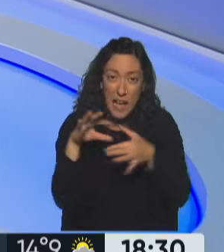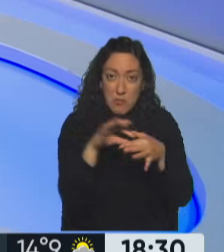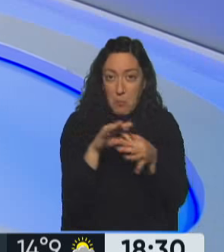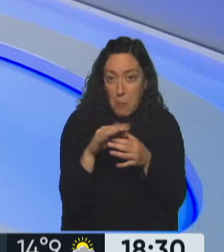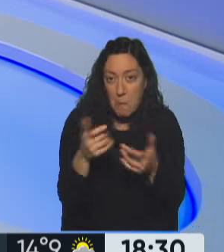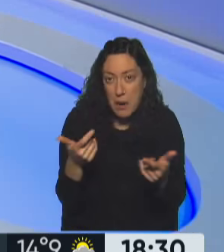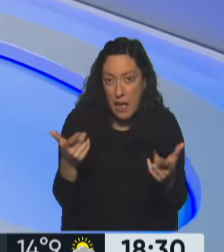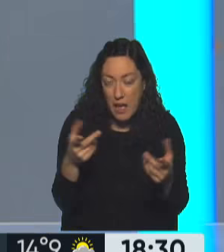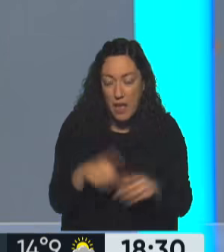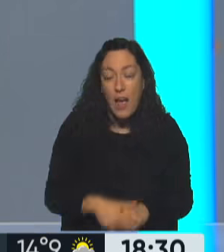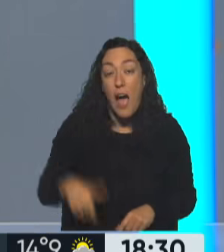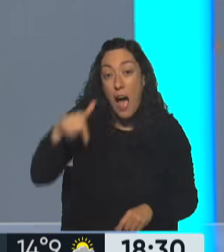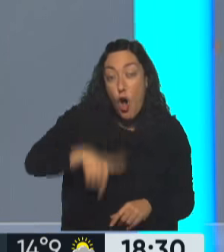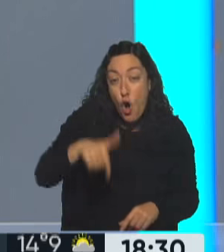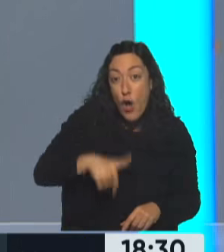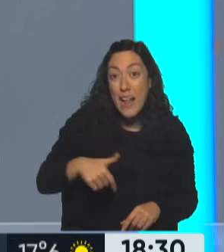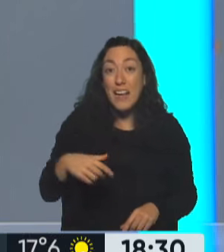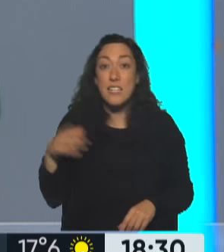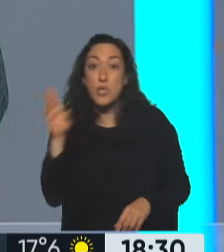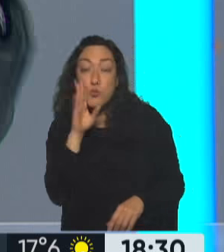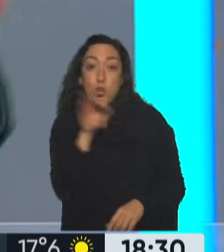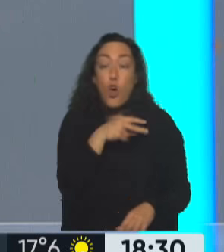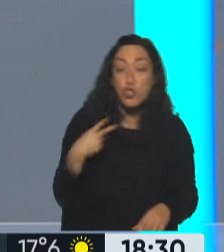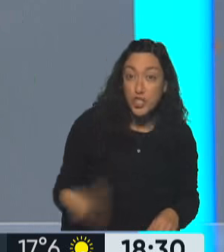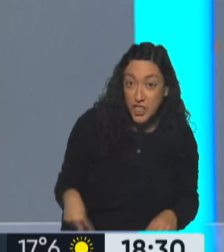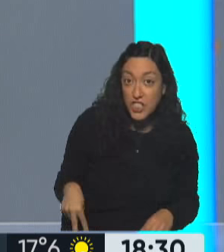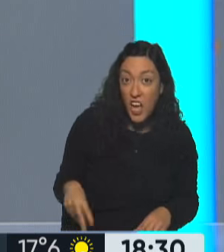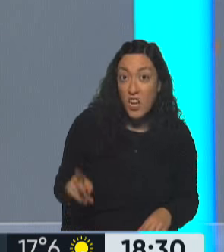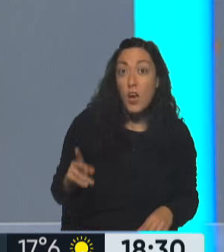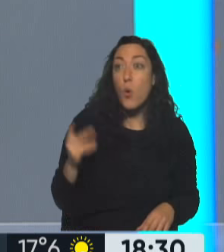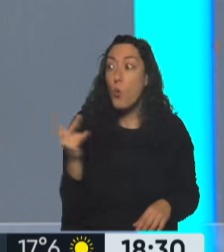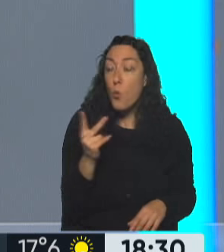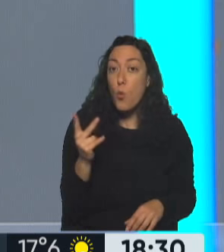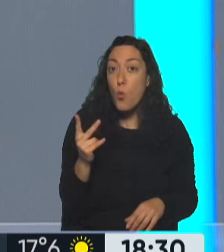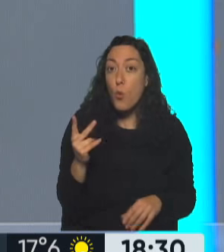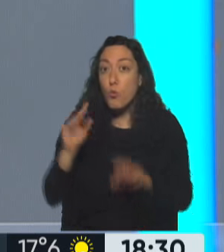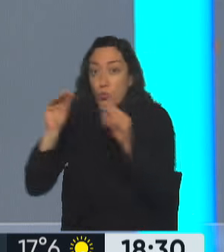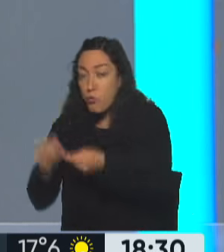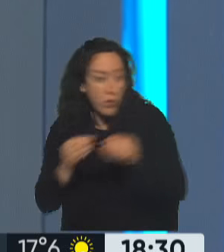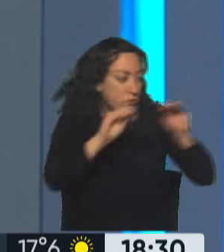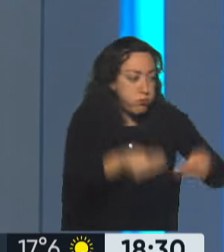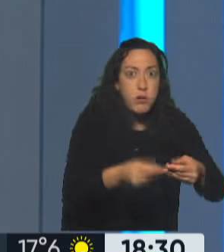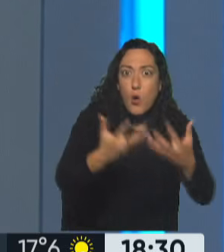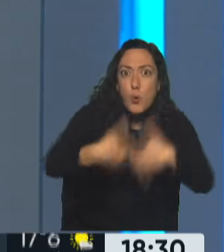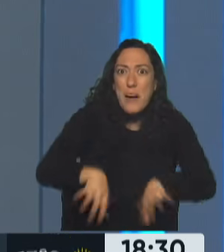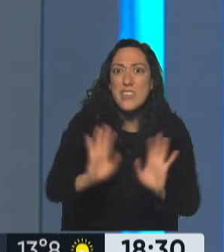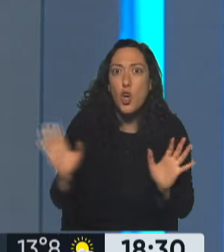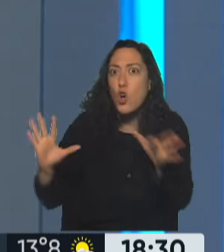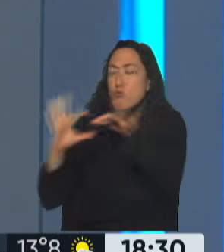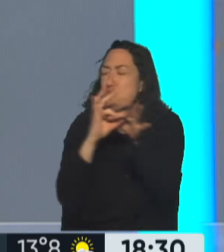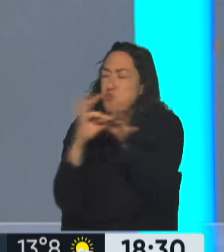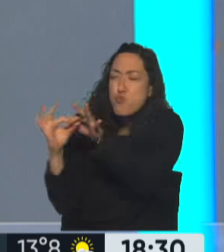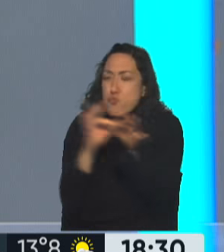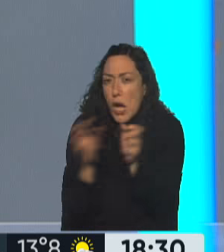China y Estados Unidos, si uno de los 2 países se funde, desaparece, digamos, económicamente, el otro se funde automáticamente. Tal cual, porque están calzados en